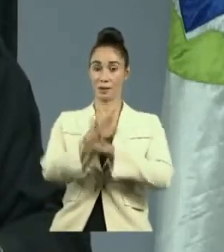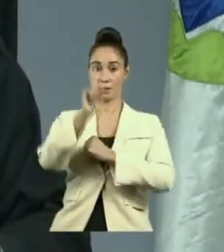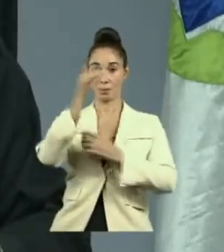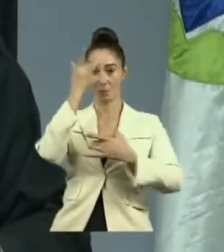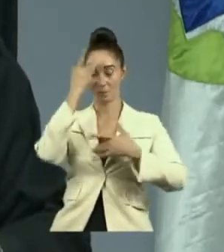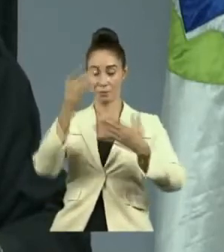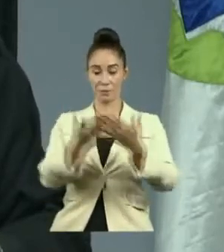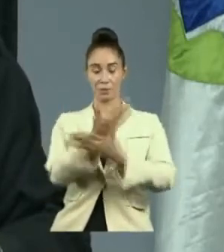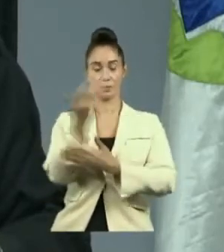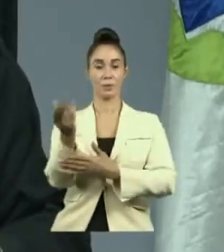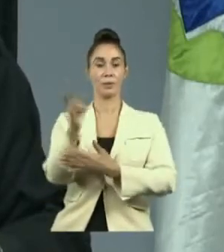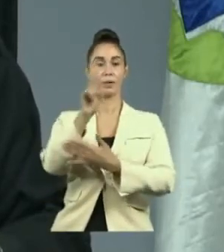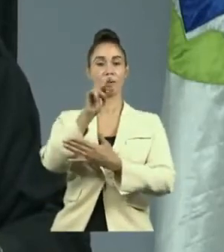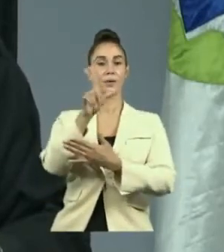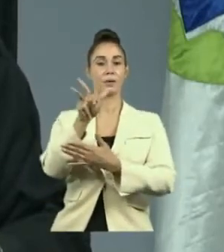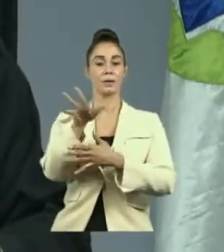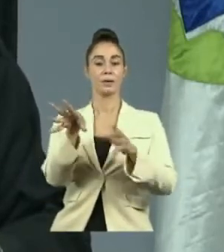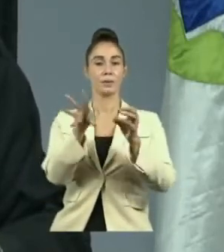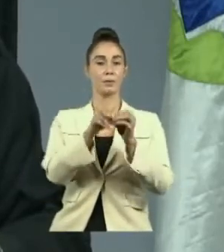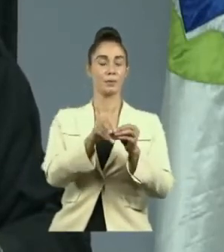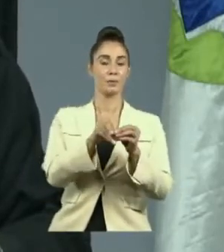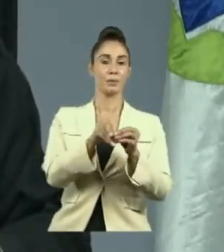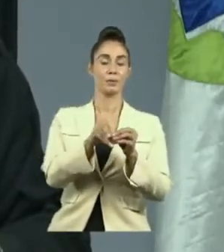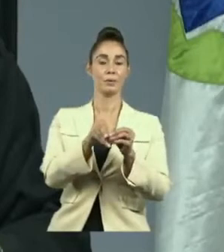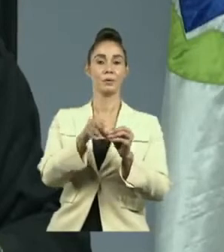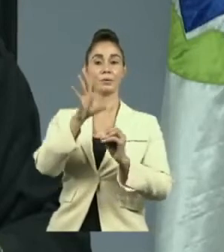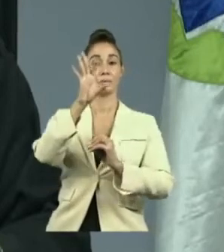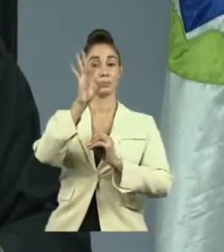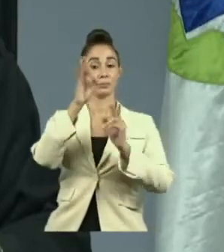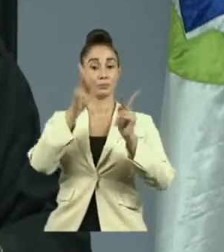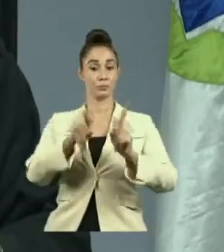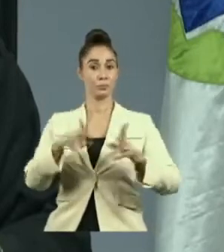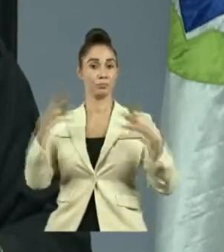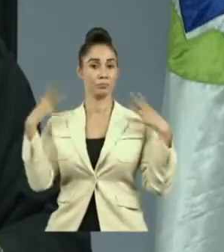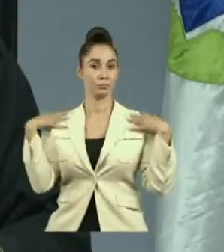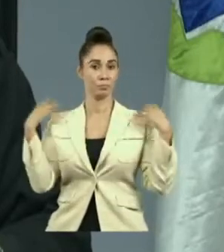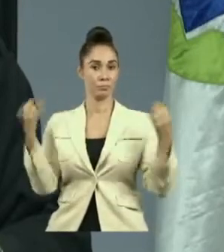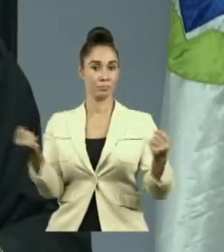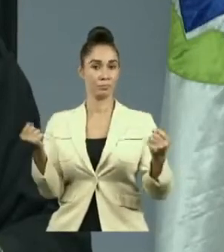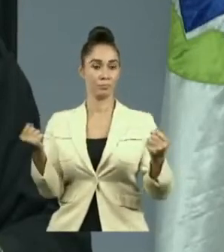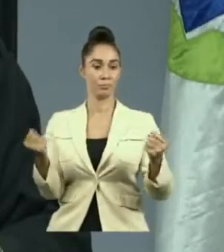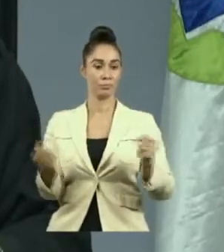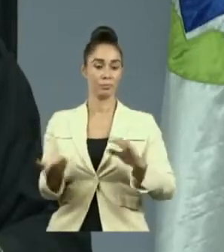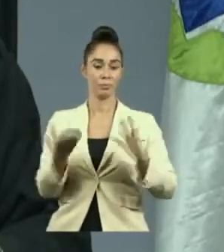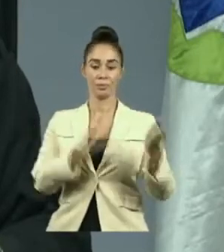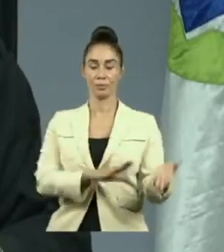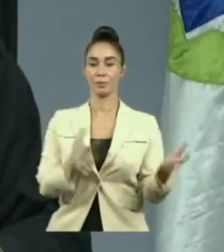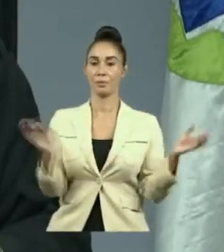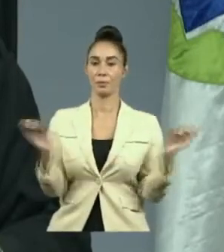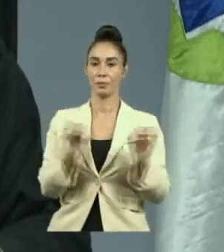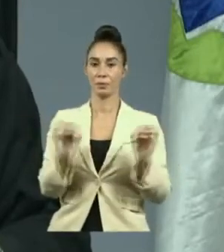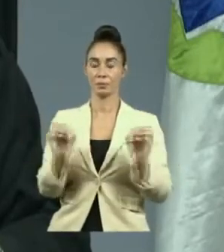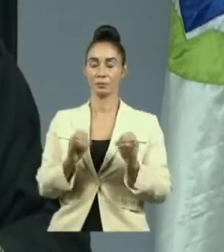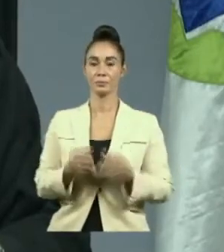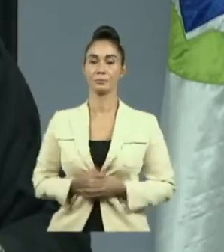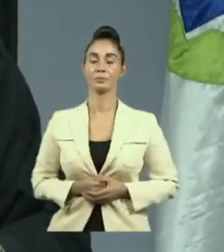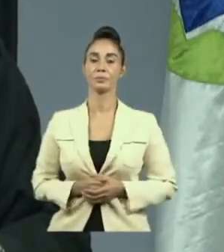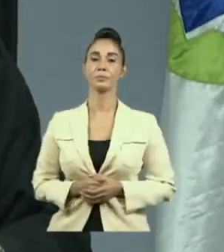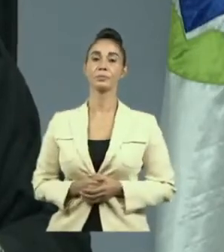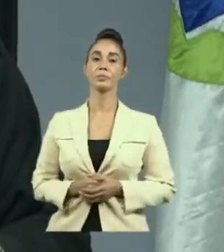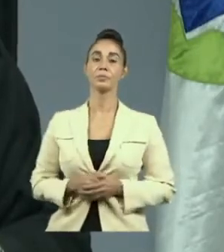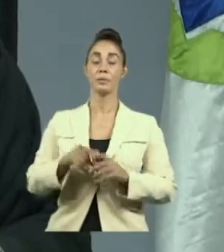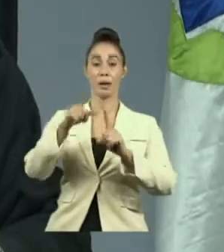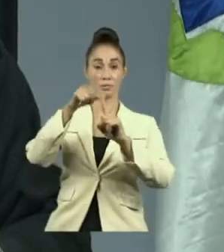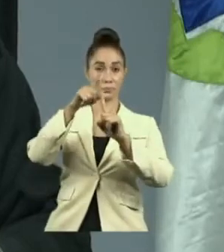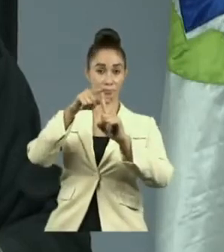nuevo 23 acumulado 9 recupera 20 fallecimiento san